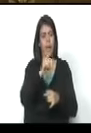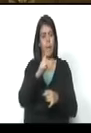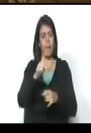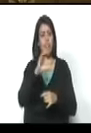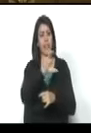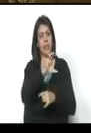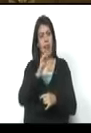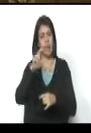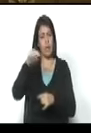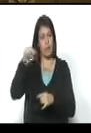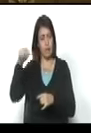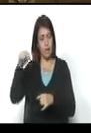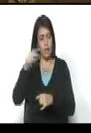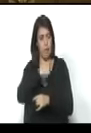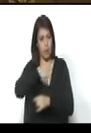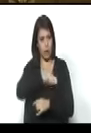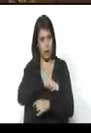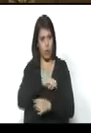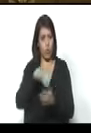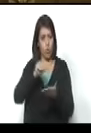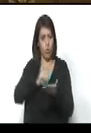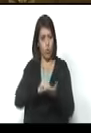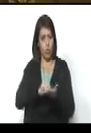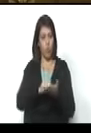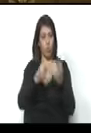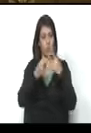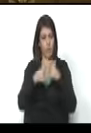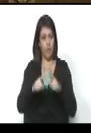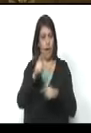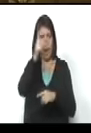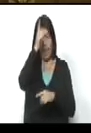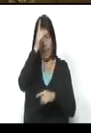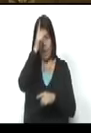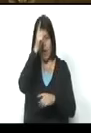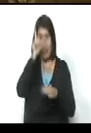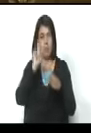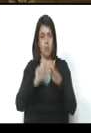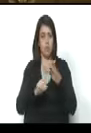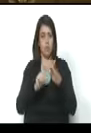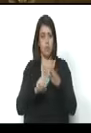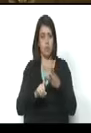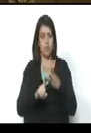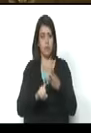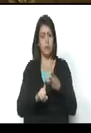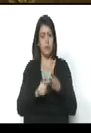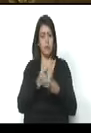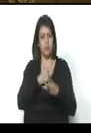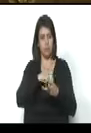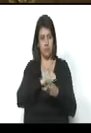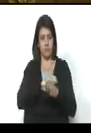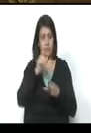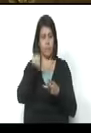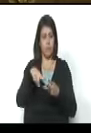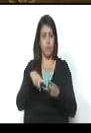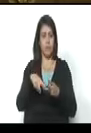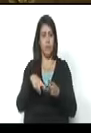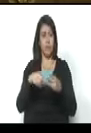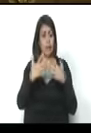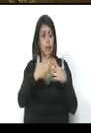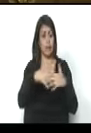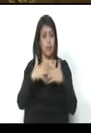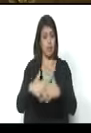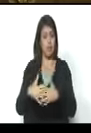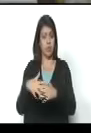en español, Deutsche Welle de Alemania, Deutsche Welle en español también, las